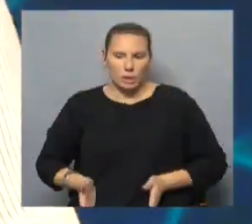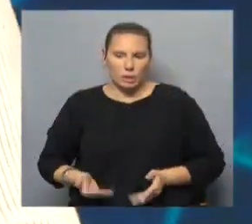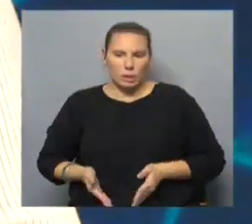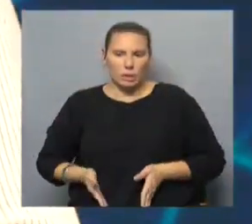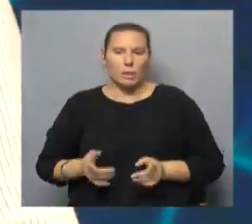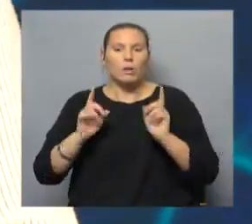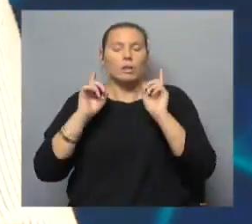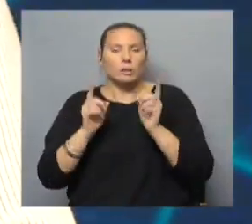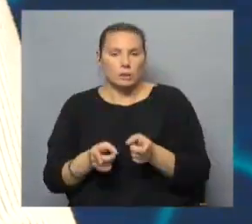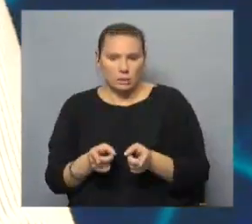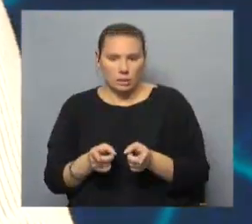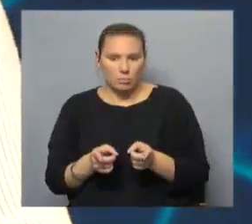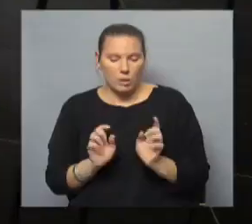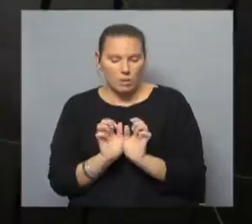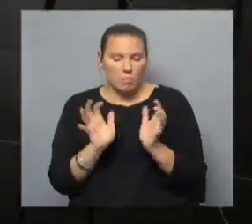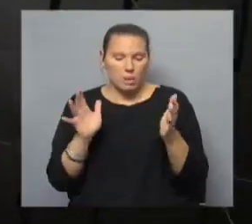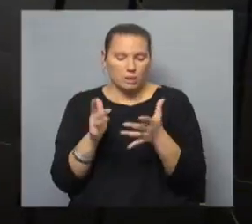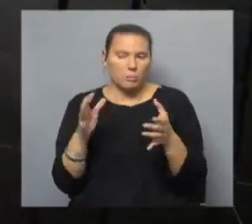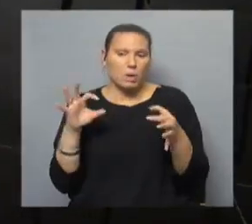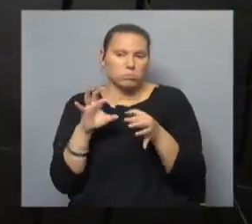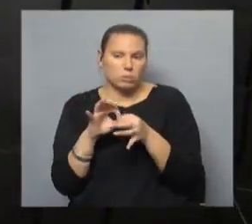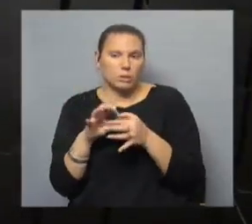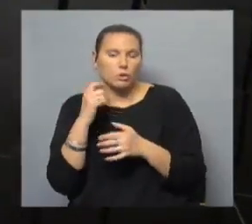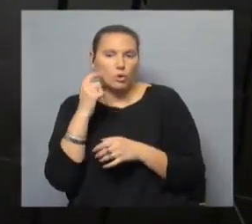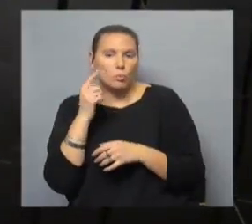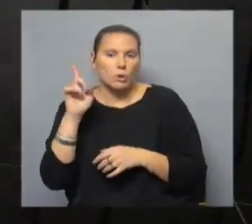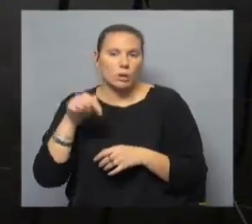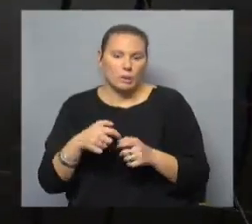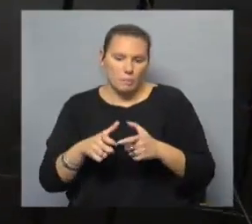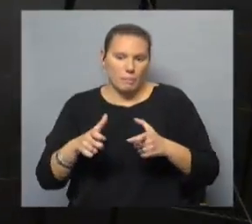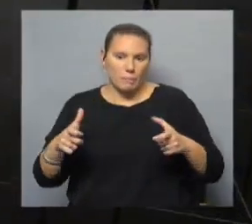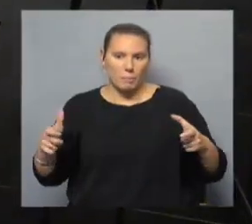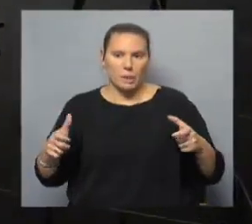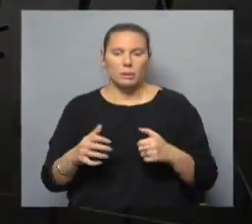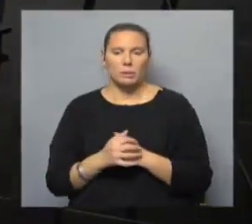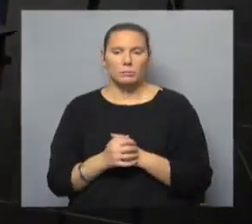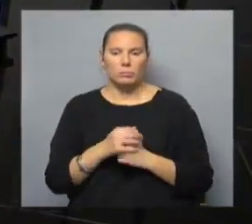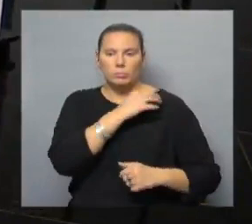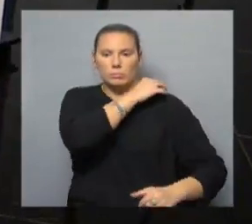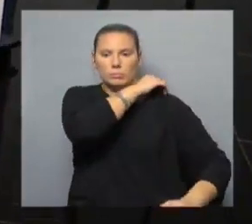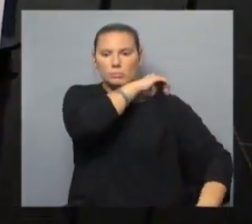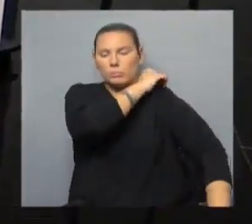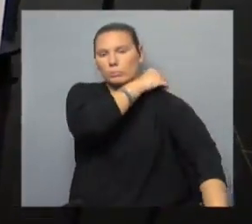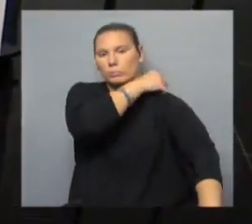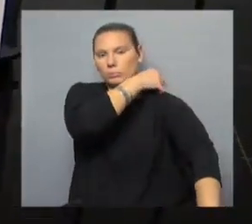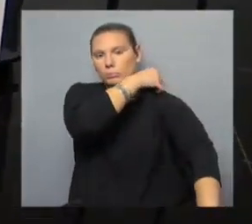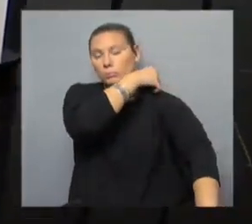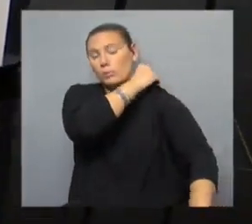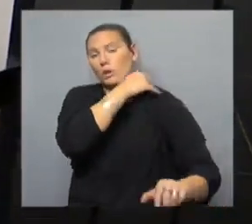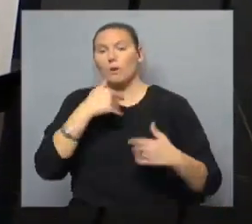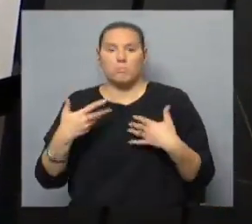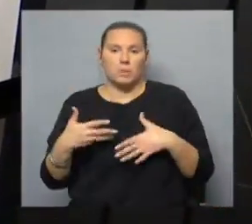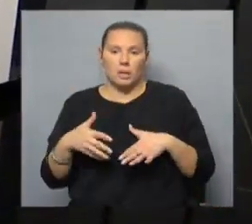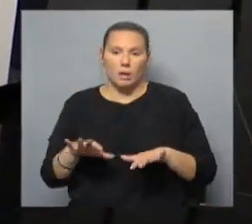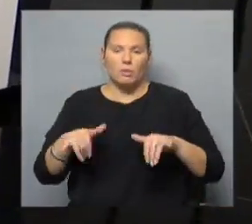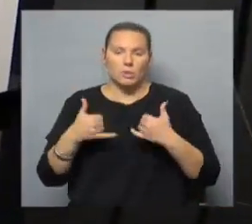también vinculados a la pandemia y estos números que surgen cada vez más altos. Así que bueno, lo dejamos por ahí, que